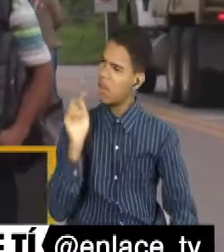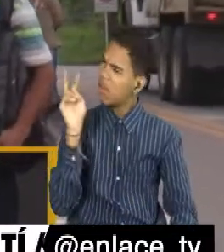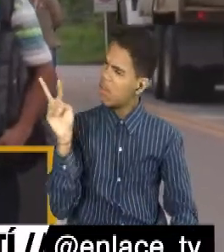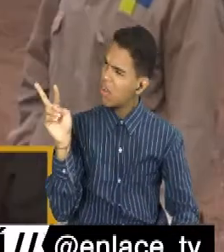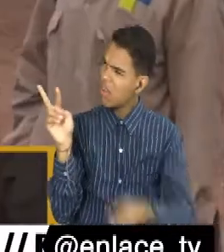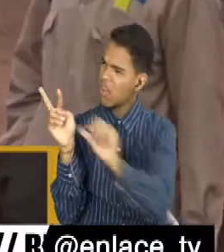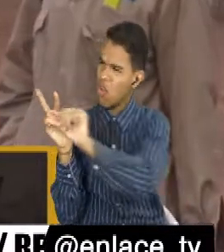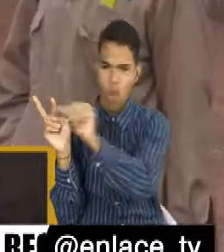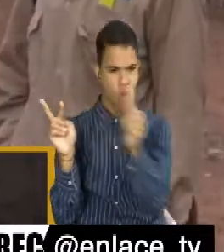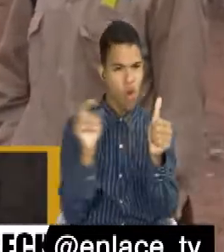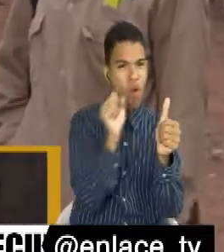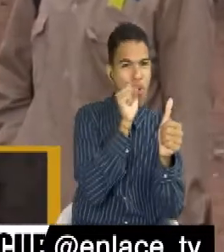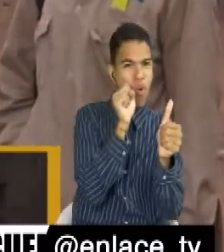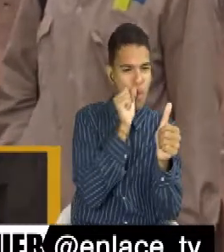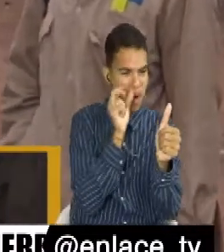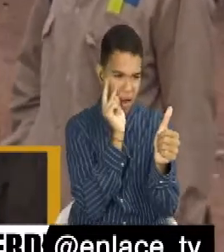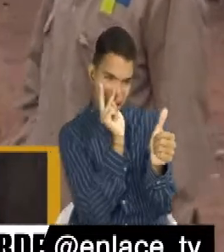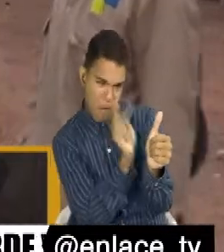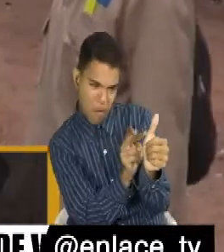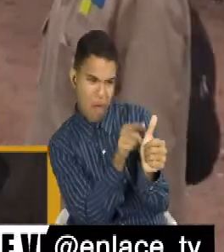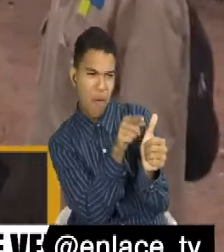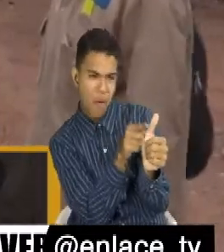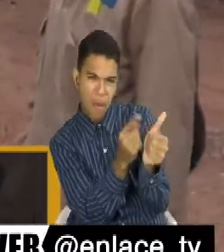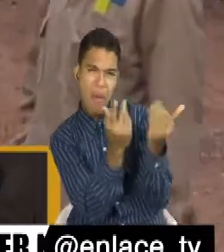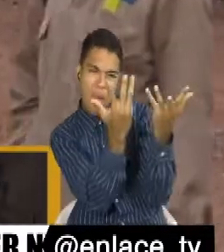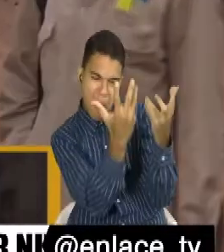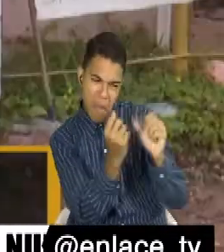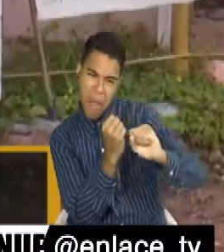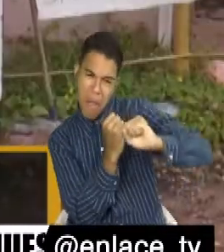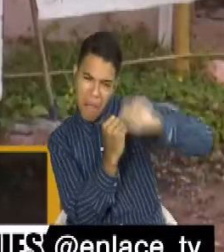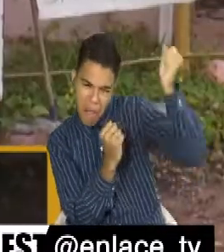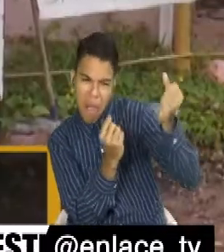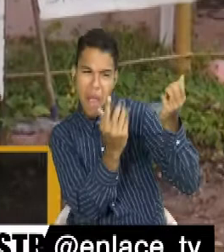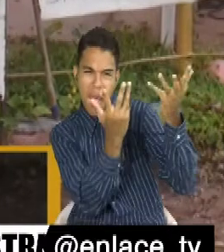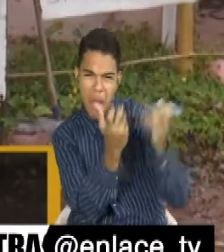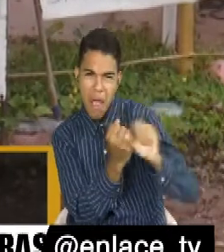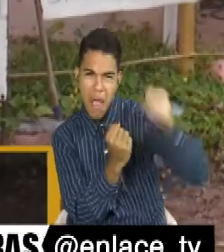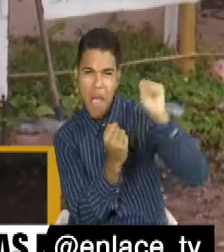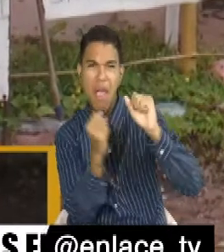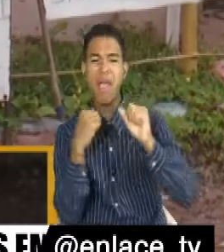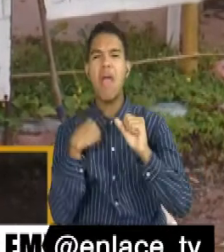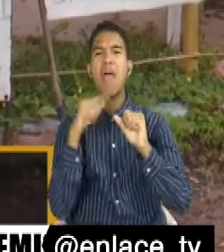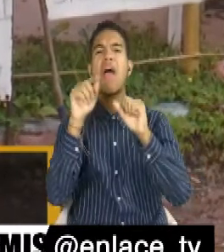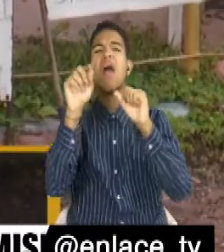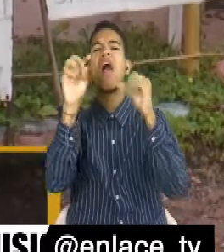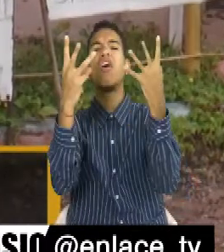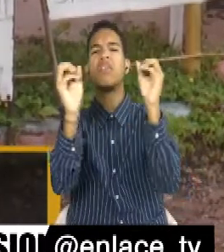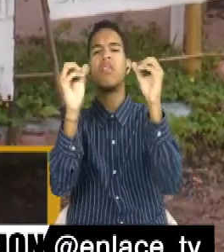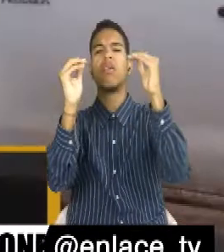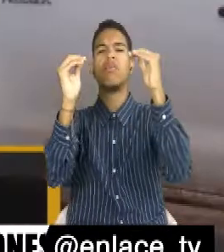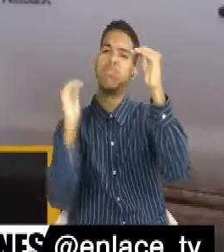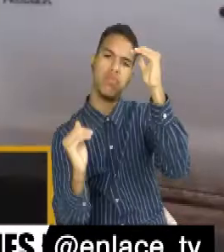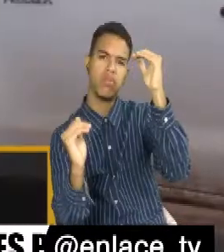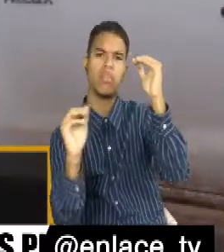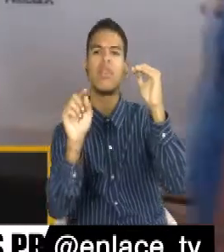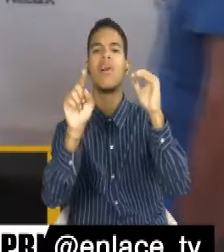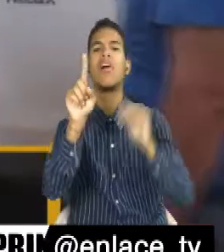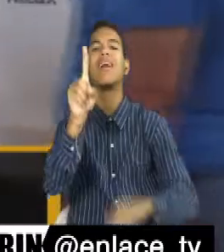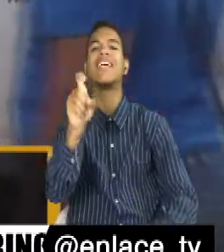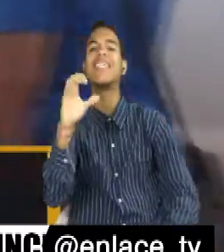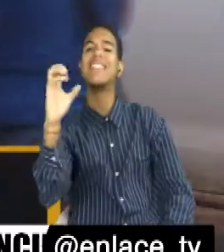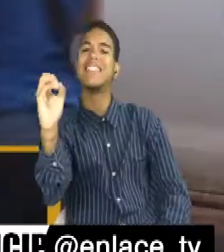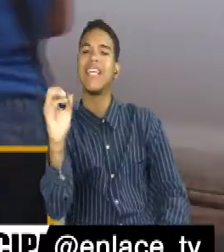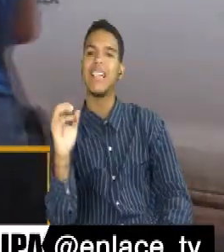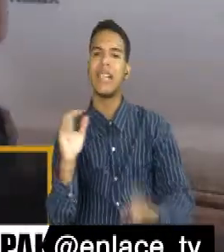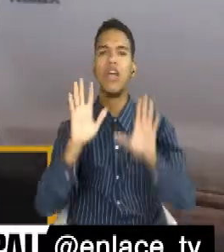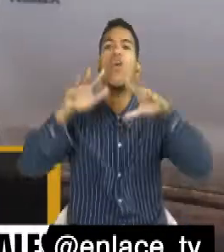de Barranca Bermeja está bregando a ganarse ese contrato, se bajan a 60. Entonces, ¿con qué van a hacer la obra?